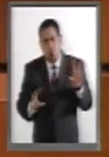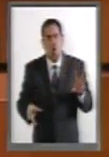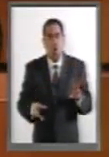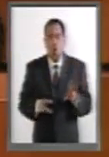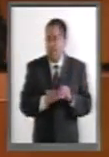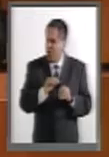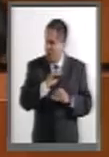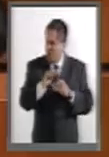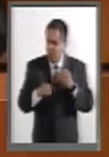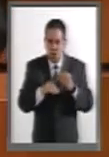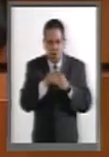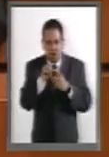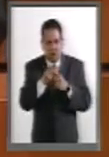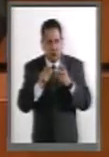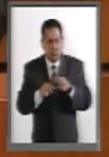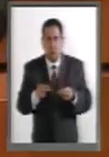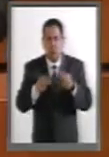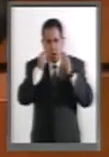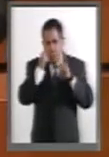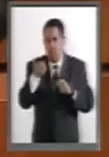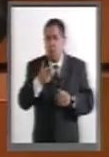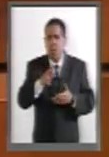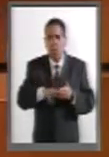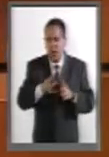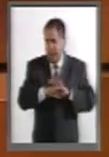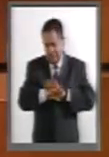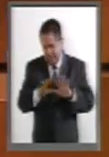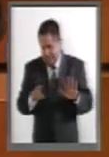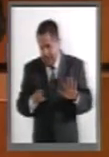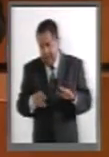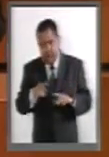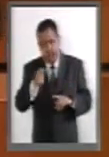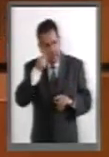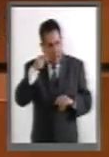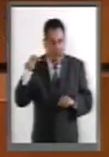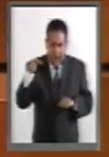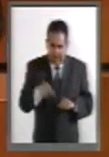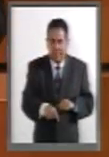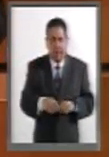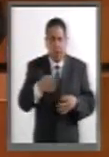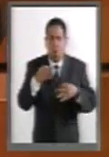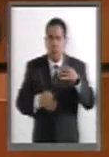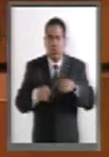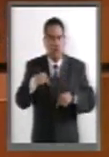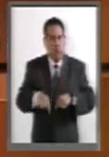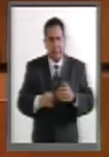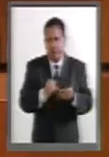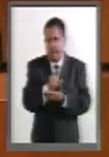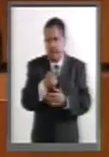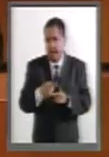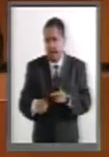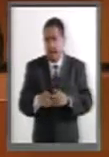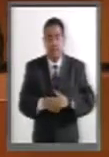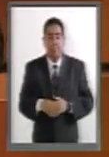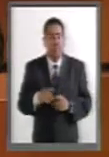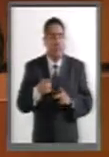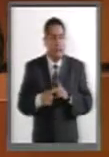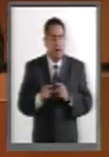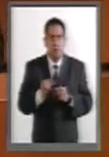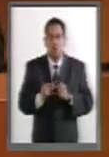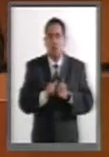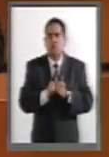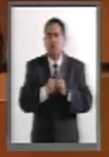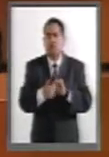sin importar su cuantía. De ahí que se pretende que entre en vigor esta reforma en forma